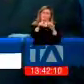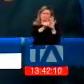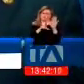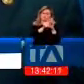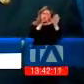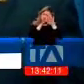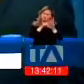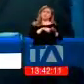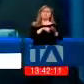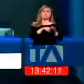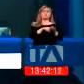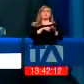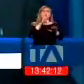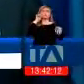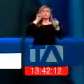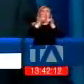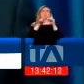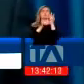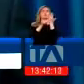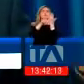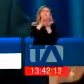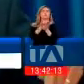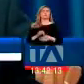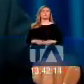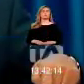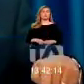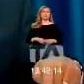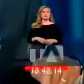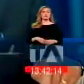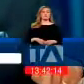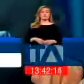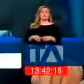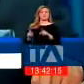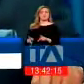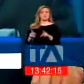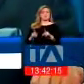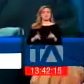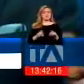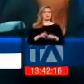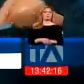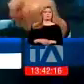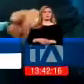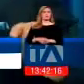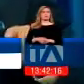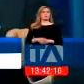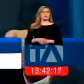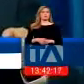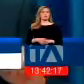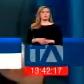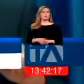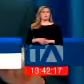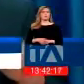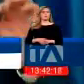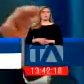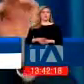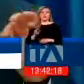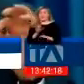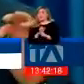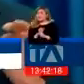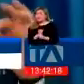retomar el acuerdo ministerial que fue planteado. Así es como nos estamos preparando. No hacerlo